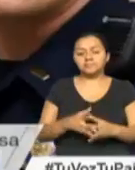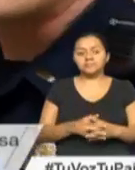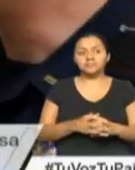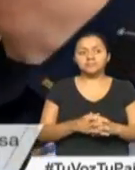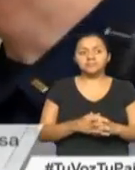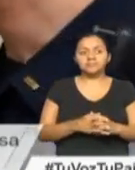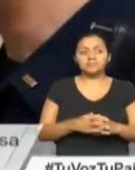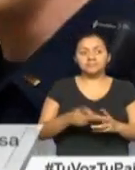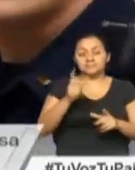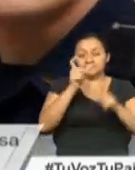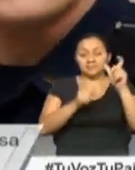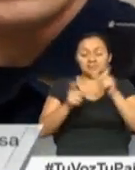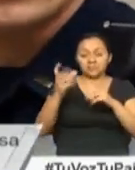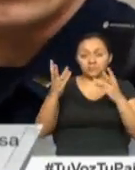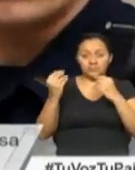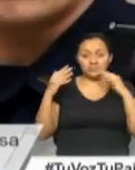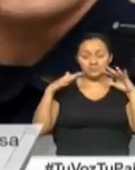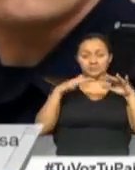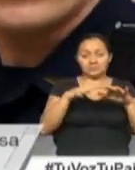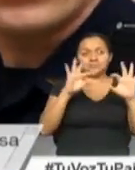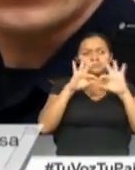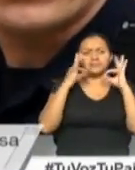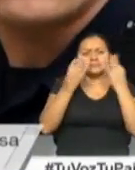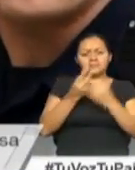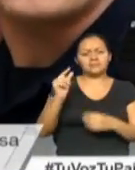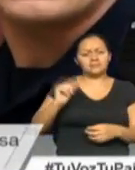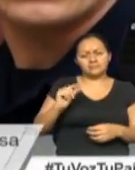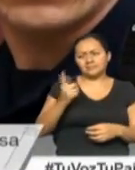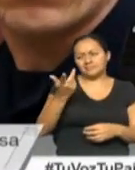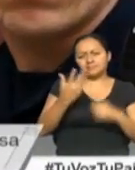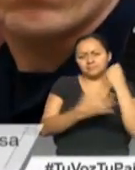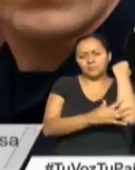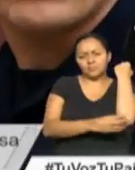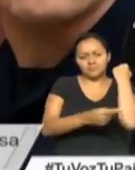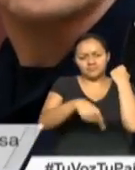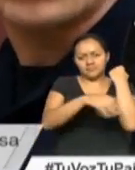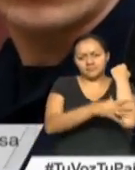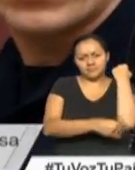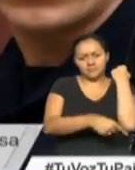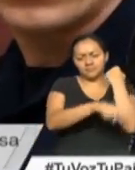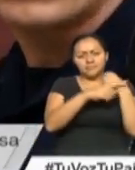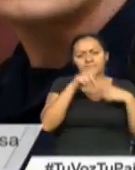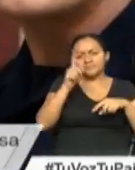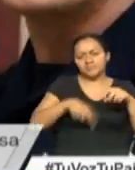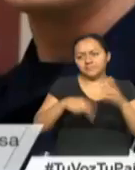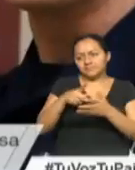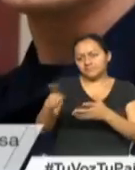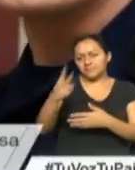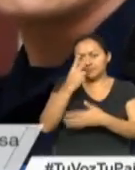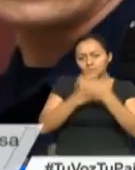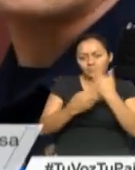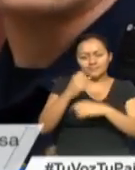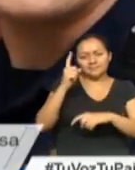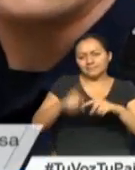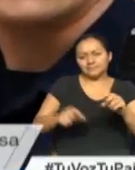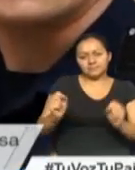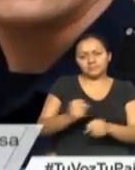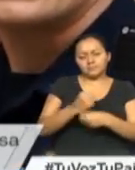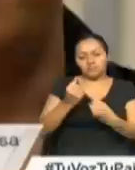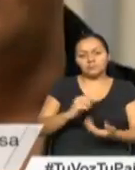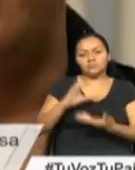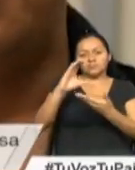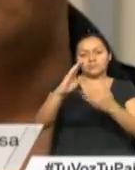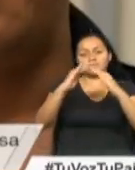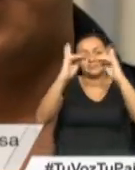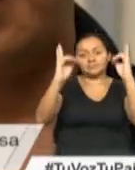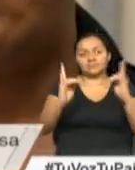Mucha de esa gente, muchas de esas familias son de bajos recursos. No tienen la posibilidad de tal vez pagar un hotel o algo. Así que se les proveyó el espacio.